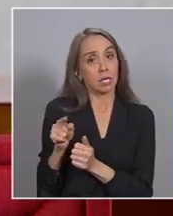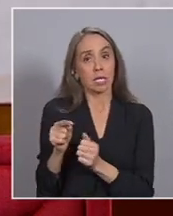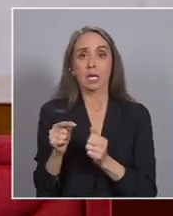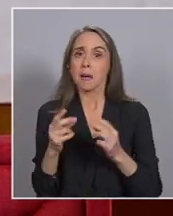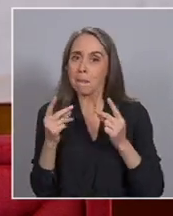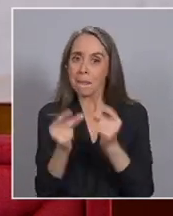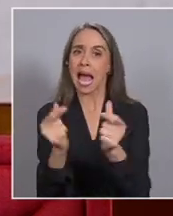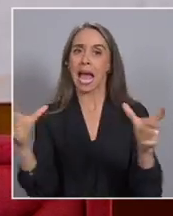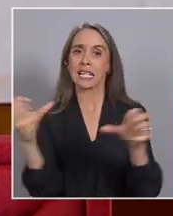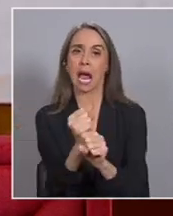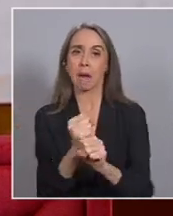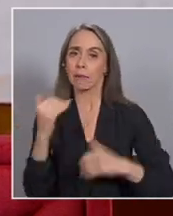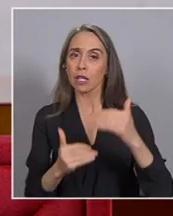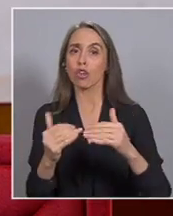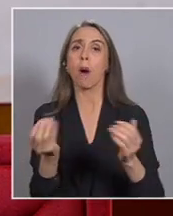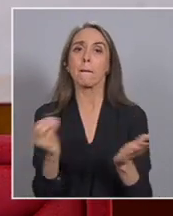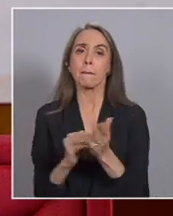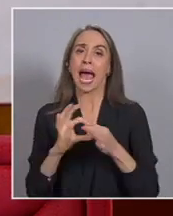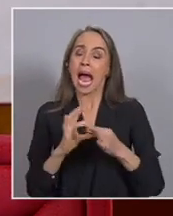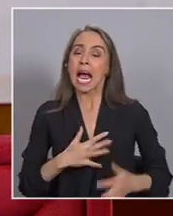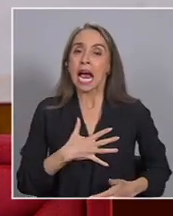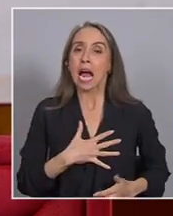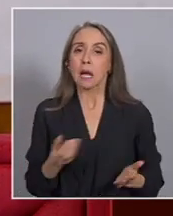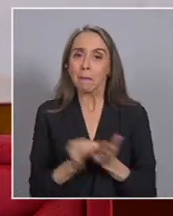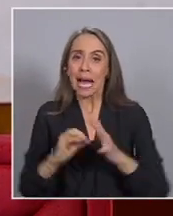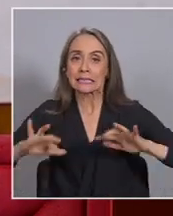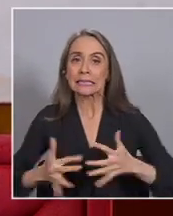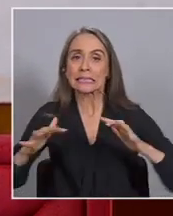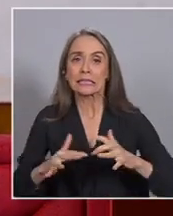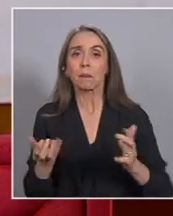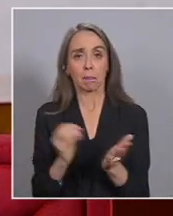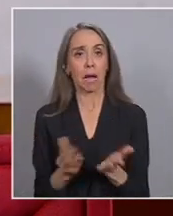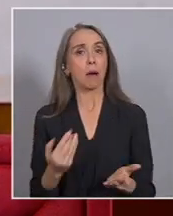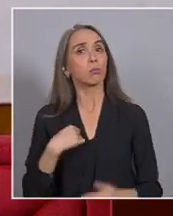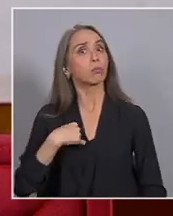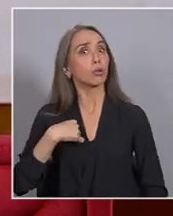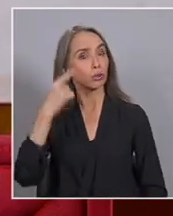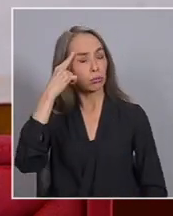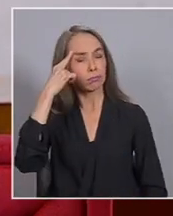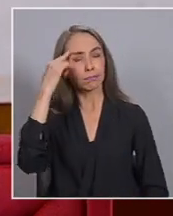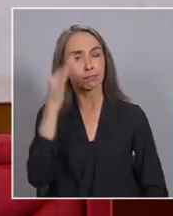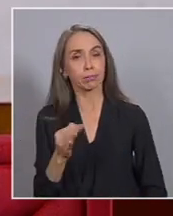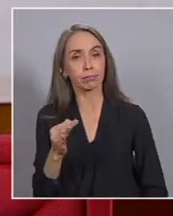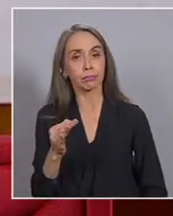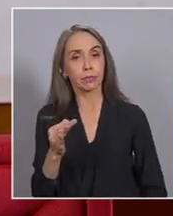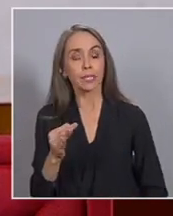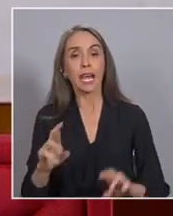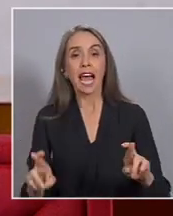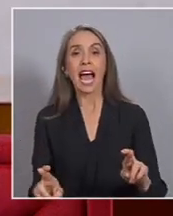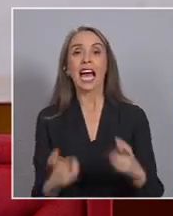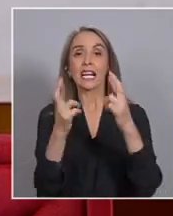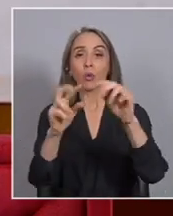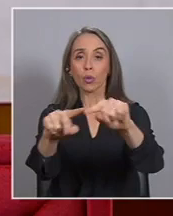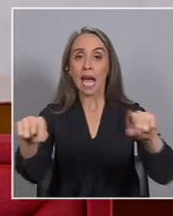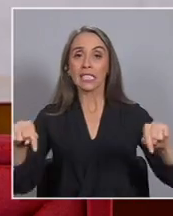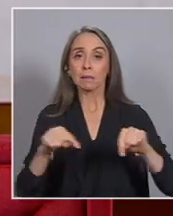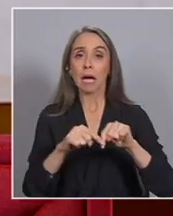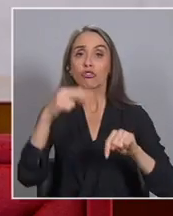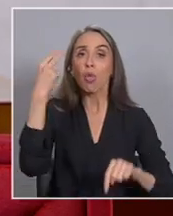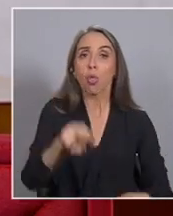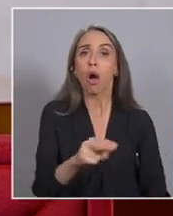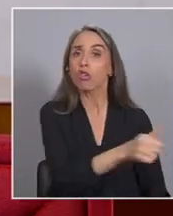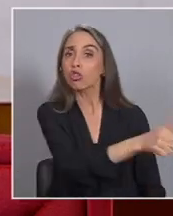velocidad, con más ganas, con más empeño, porque estoy convencido que la recuperación de los espacios que son de